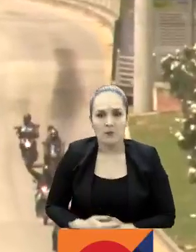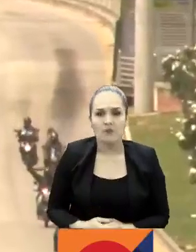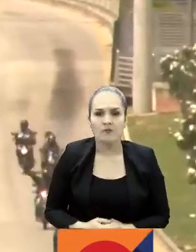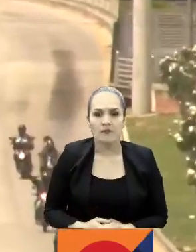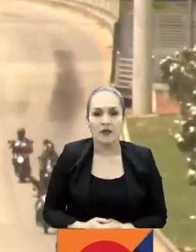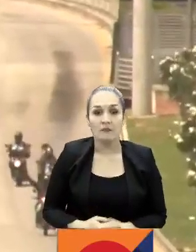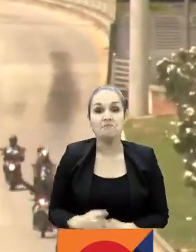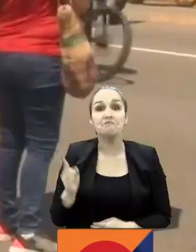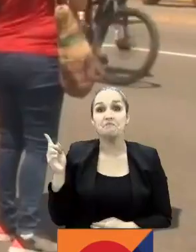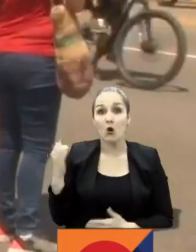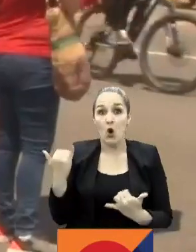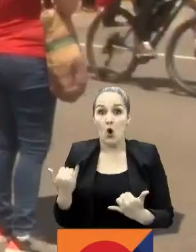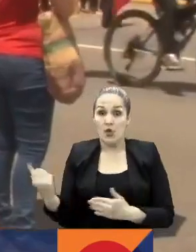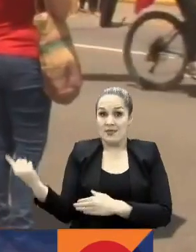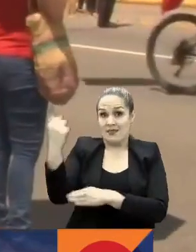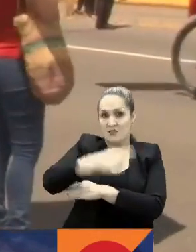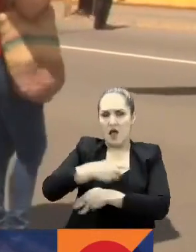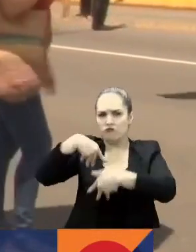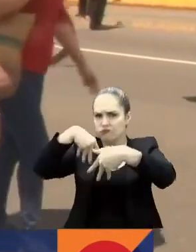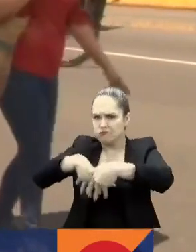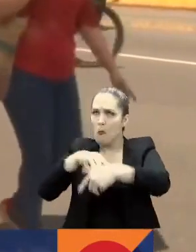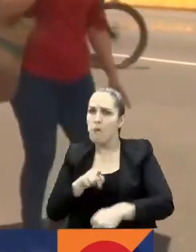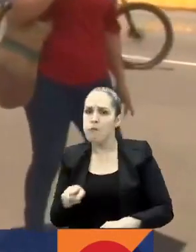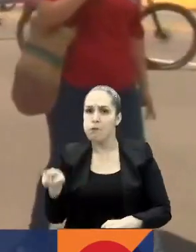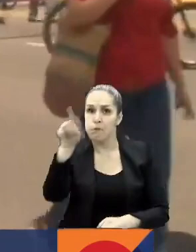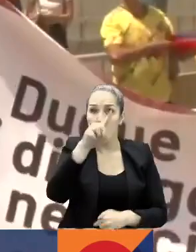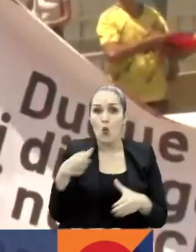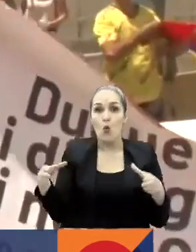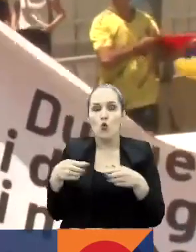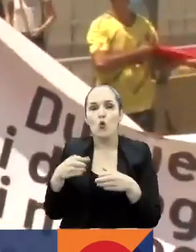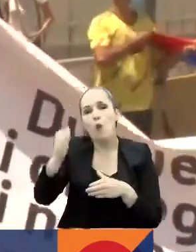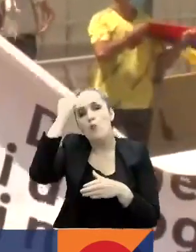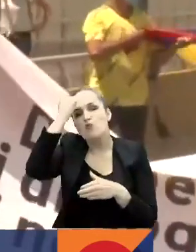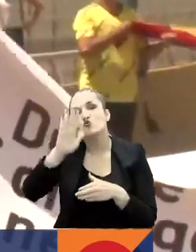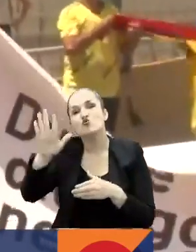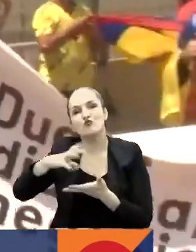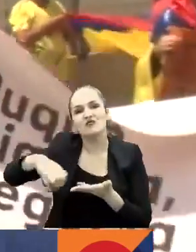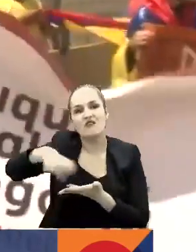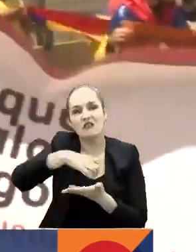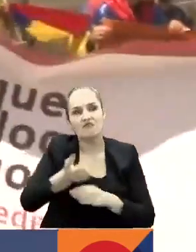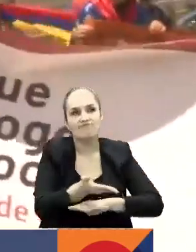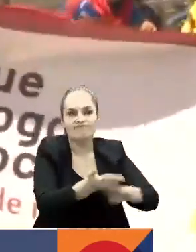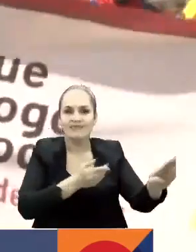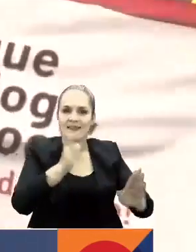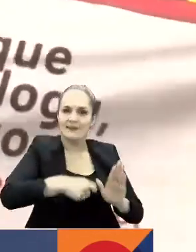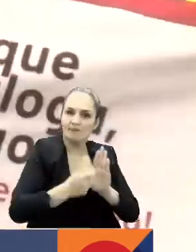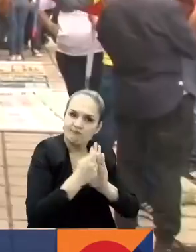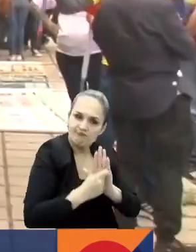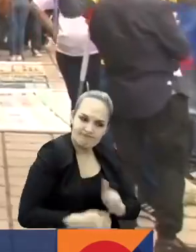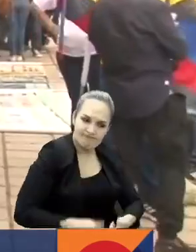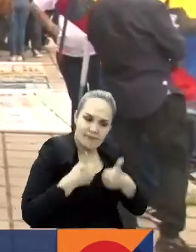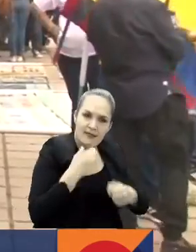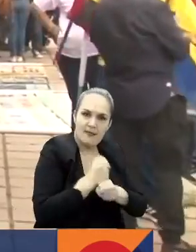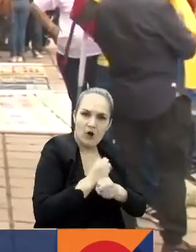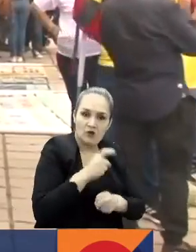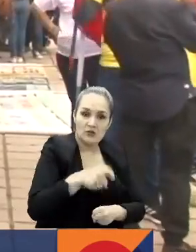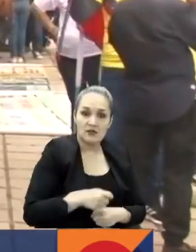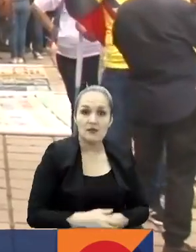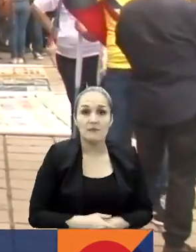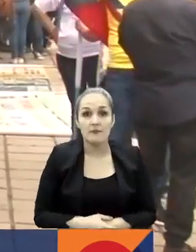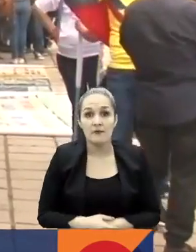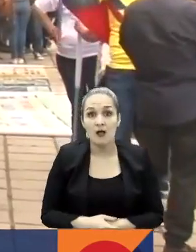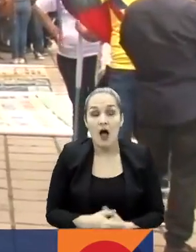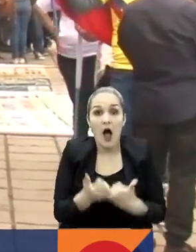En esta nueva jornada de manifestaciones, los docentes santandereanos siguen exigiendo mejores garantías laborales. Por la financiación de la